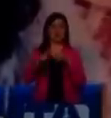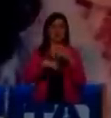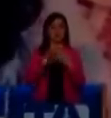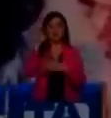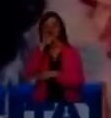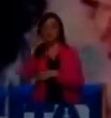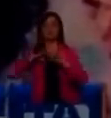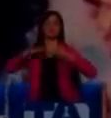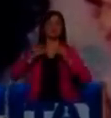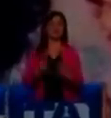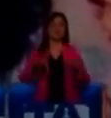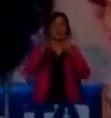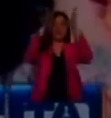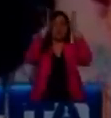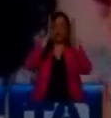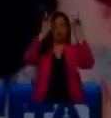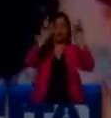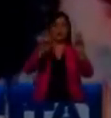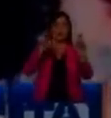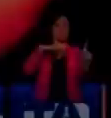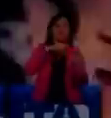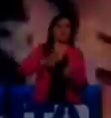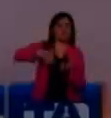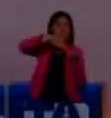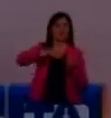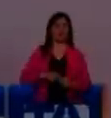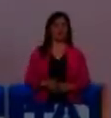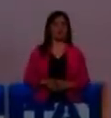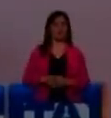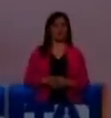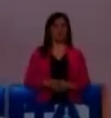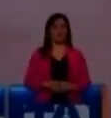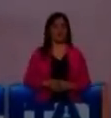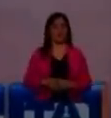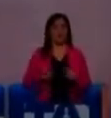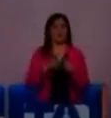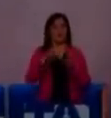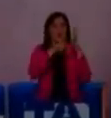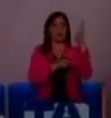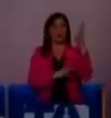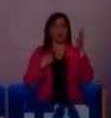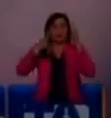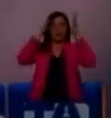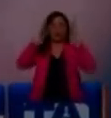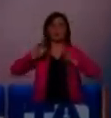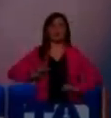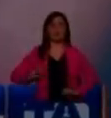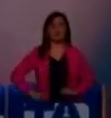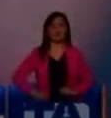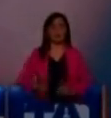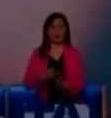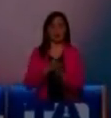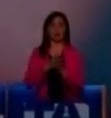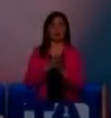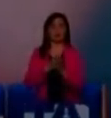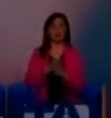de atención importante. Entonces, allí generamos el primer protocolo de atención en salud en